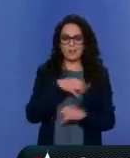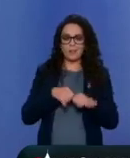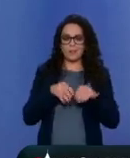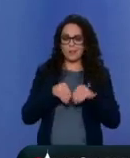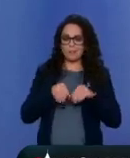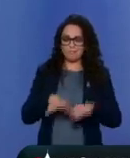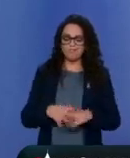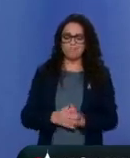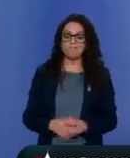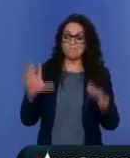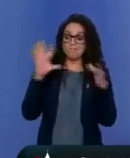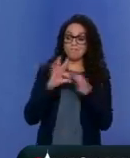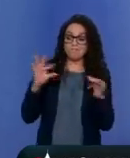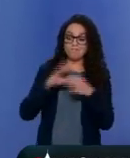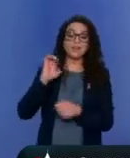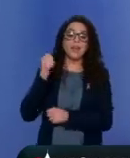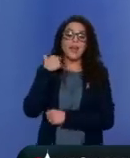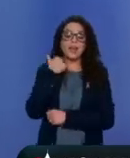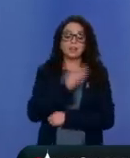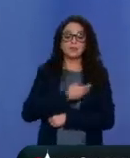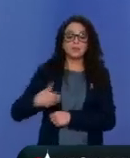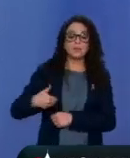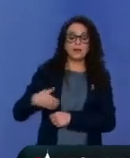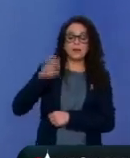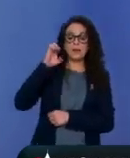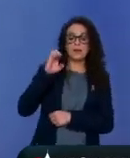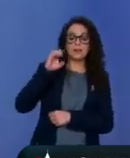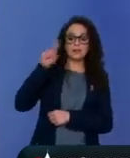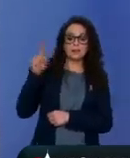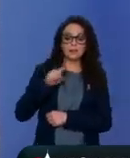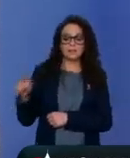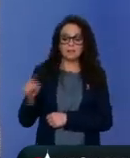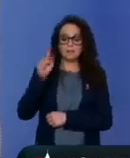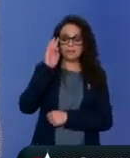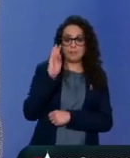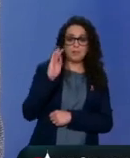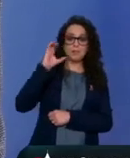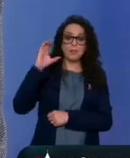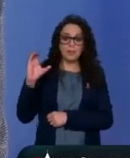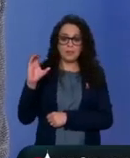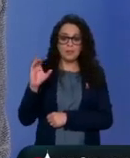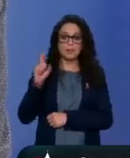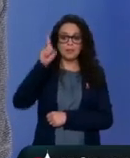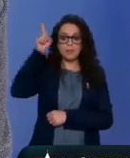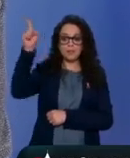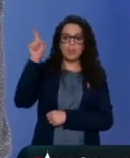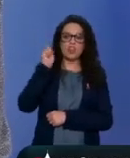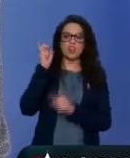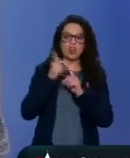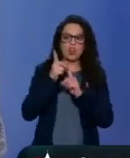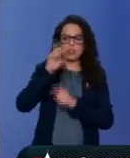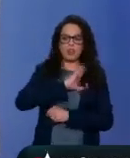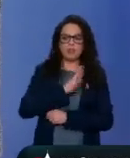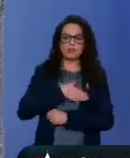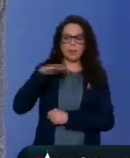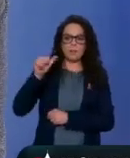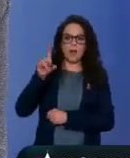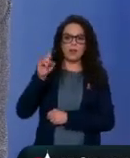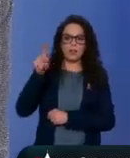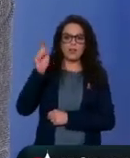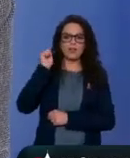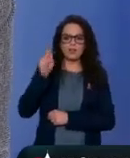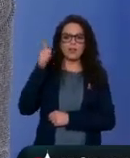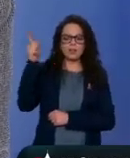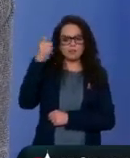Las declaraciones de los expresidentes Ernesto Zedillo y Felipe Calderón en un foro organizado en Madrid por la Fundación del escritor Mario Vargas